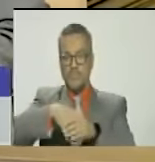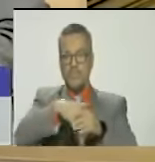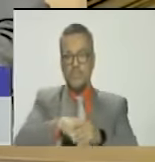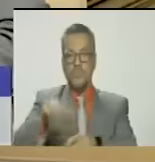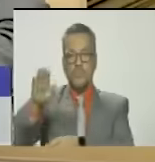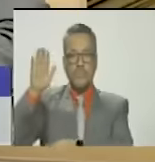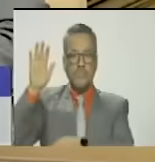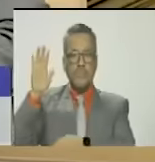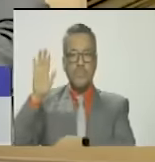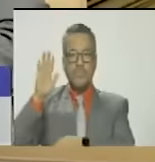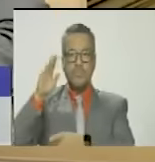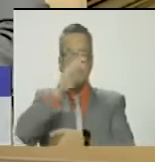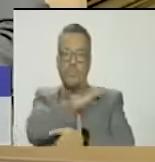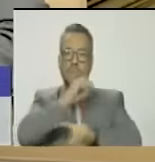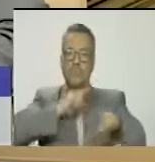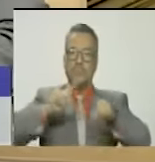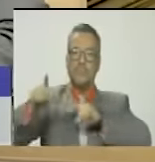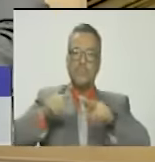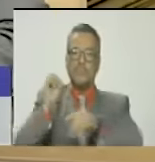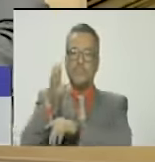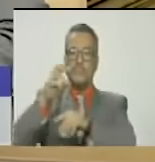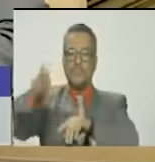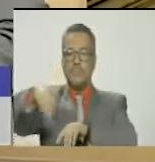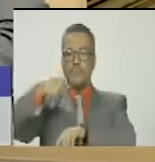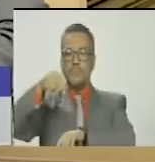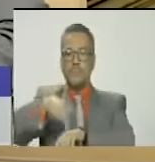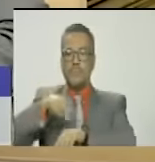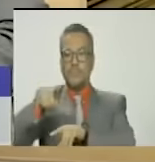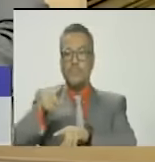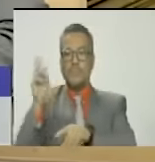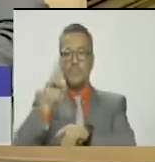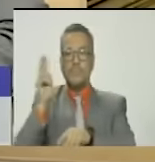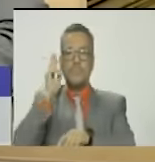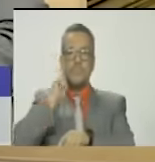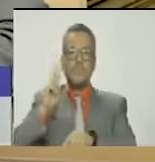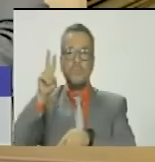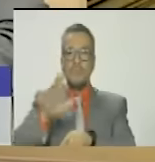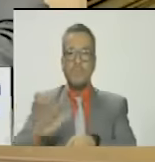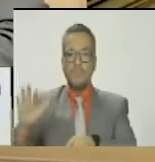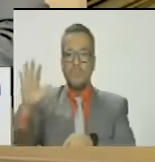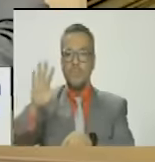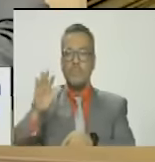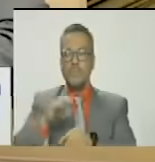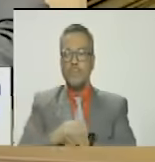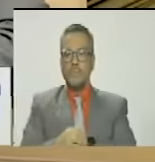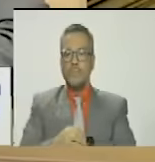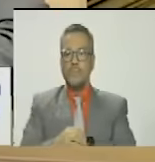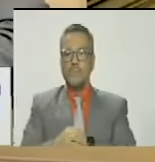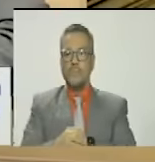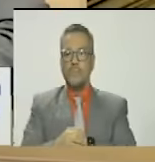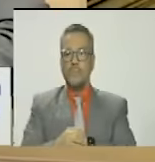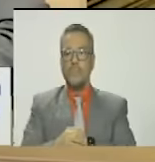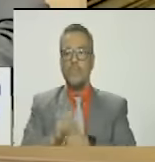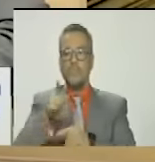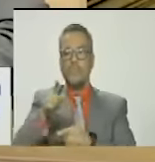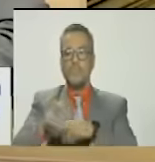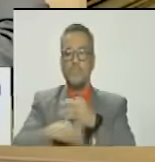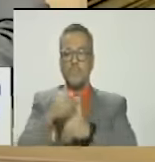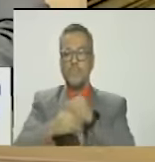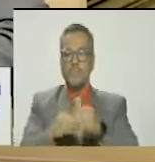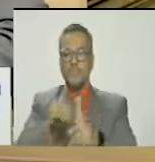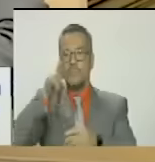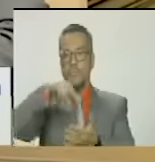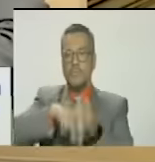y juramentación de la Junta Directiva de la Asamblea Nacional de la República Bolivariana de Venezuela para el